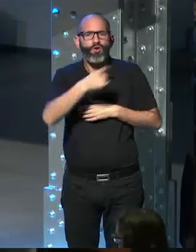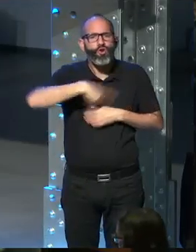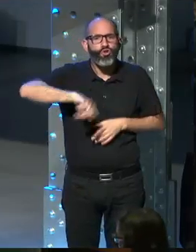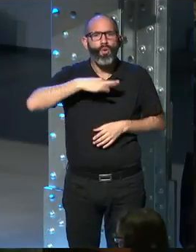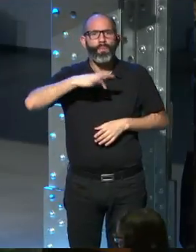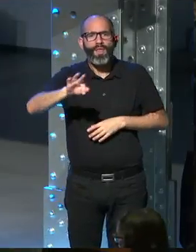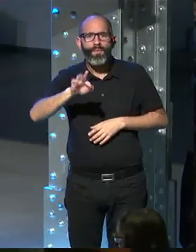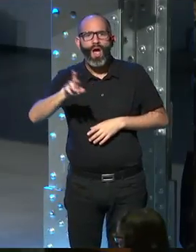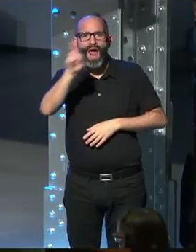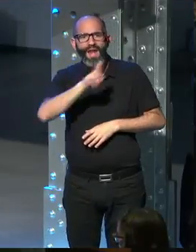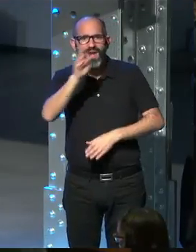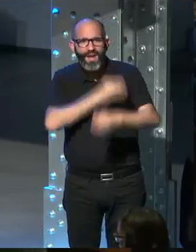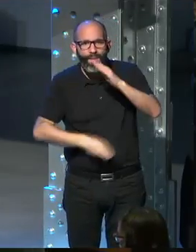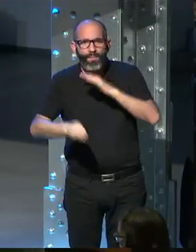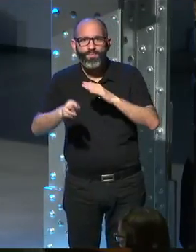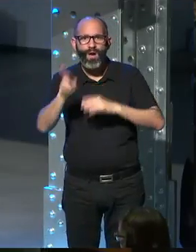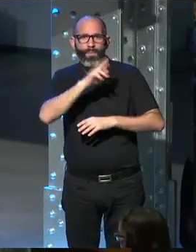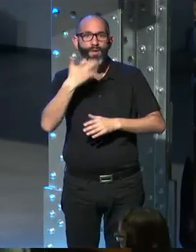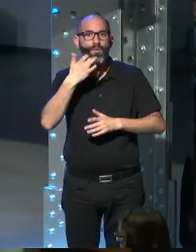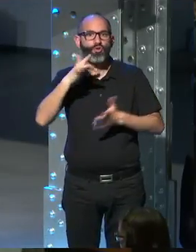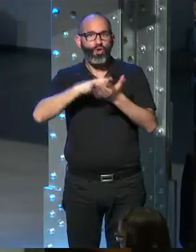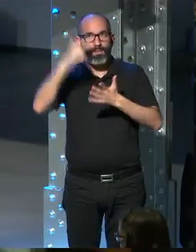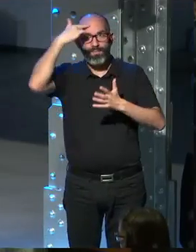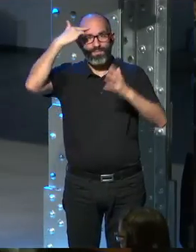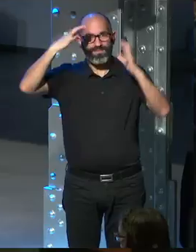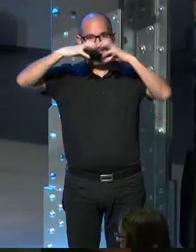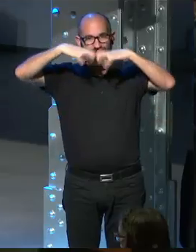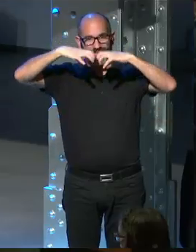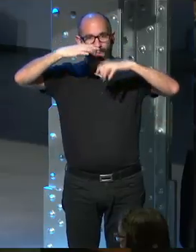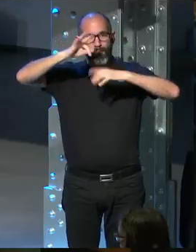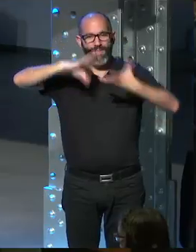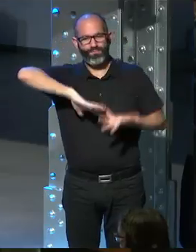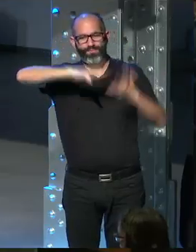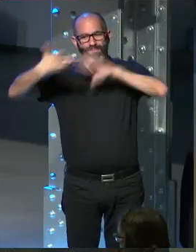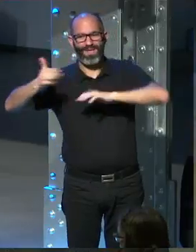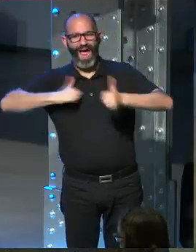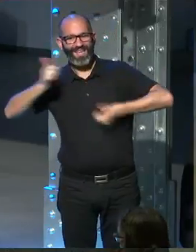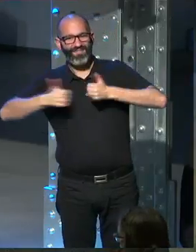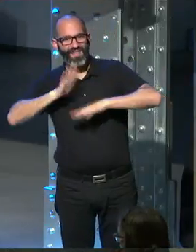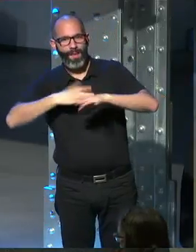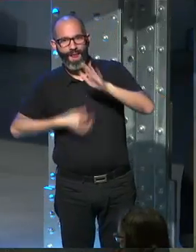llegar a reproducir lo que sucede en nuestro cerebro en inteligencias artificiales y demás.